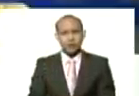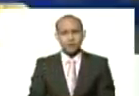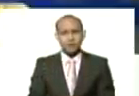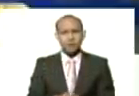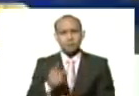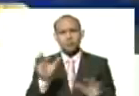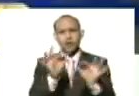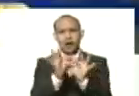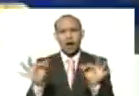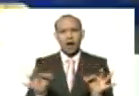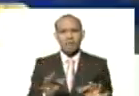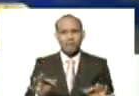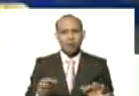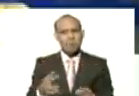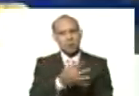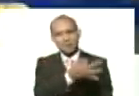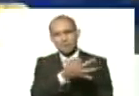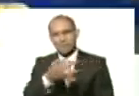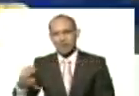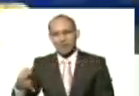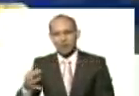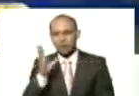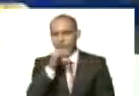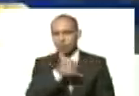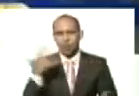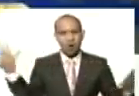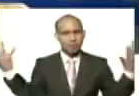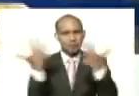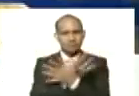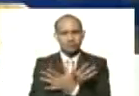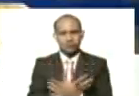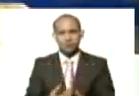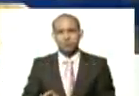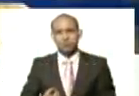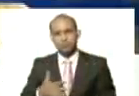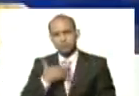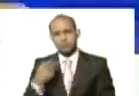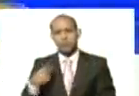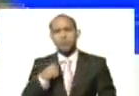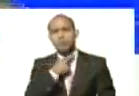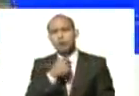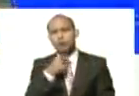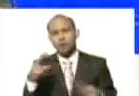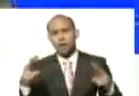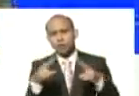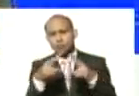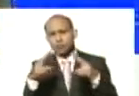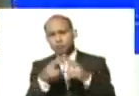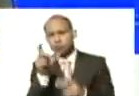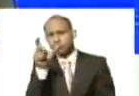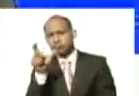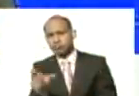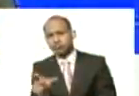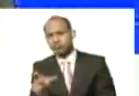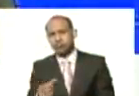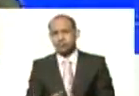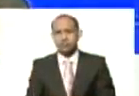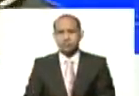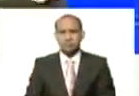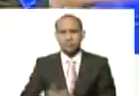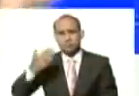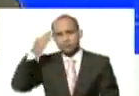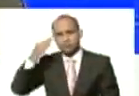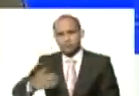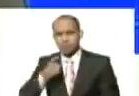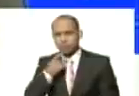un método infalible, sin lugar a dudas. Bueno, me gustaría conocer de ustedes, de la oficialidad, del